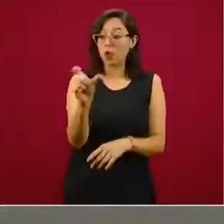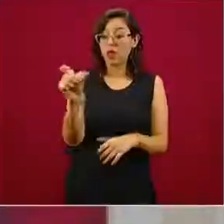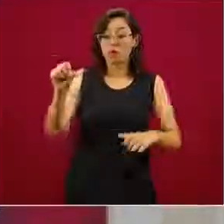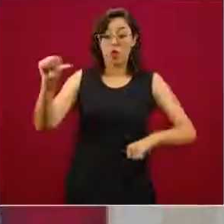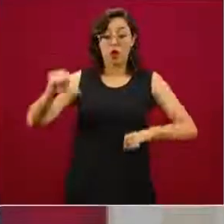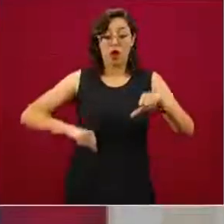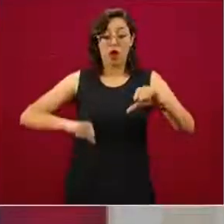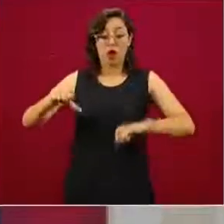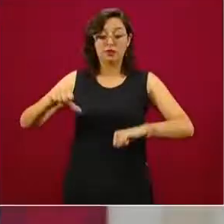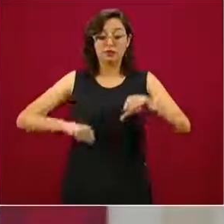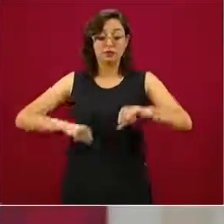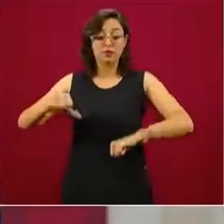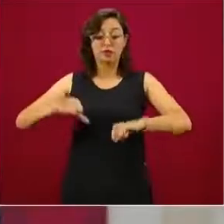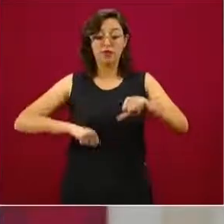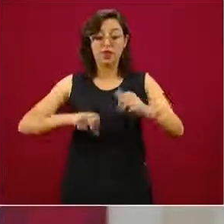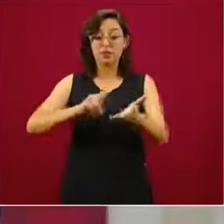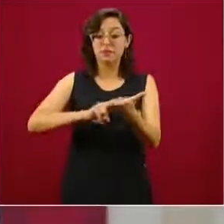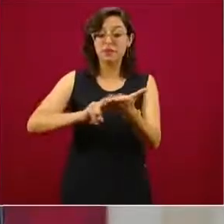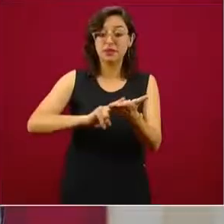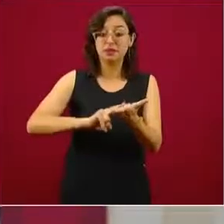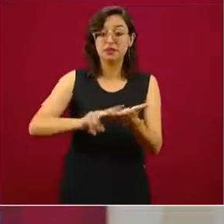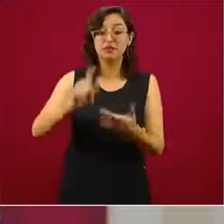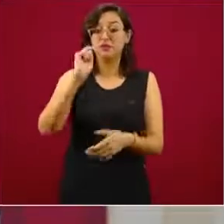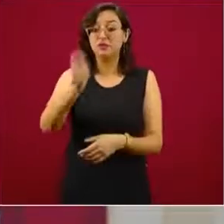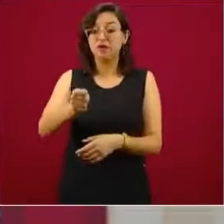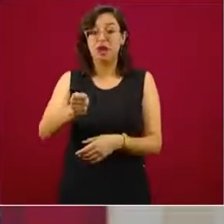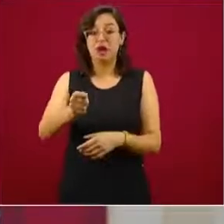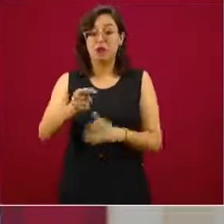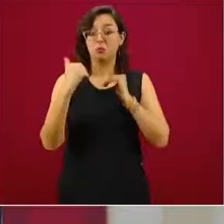estar liberadas de cualquier tipo de restricción sanitaria.